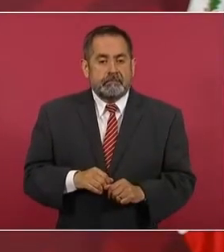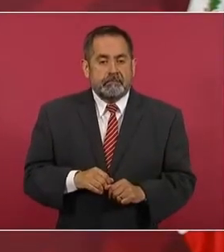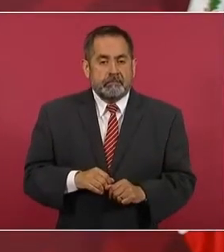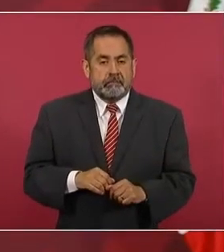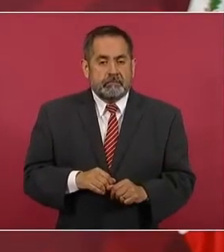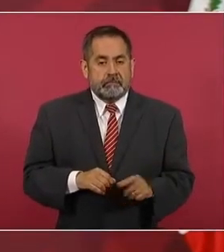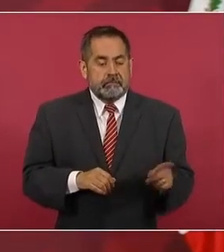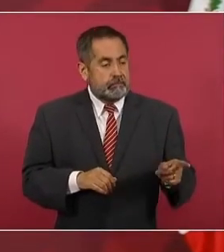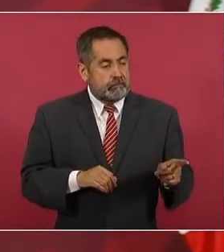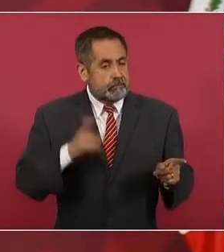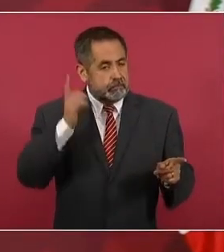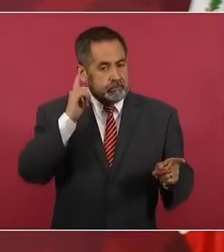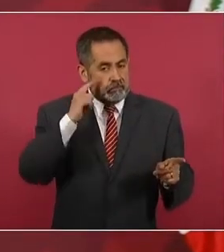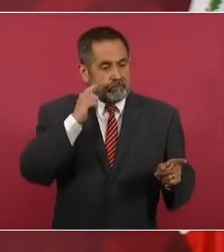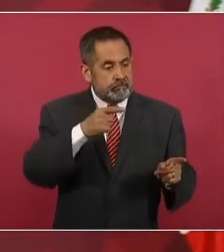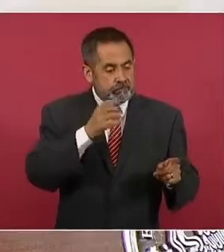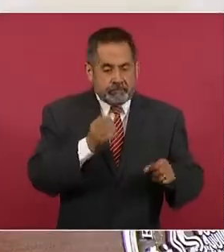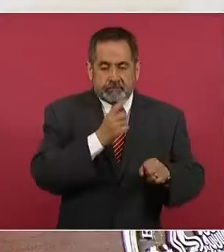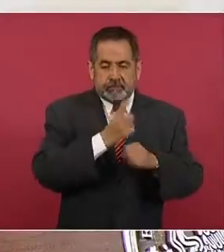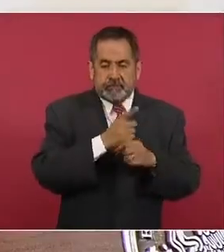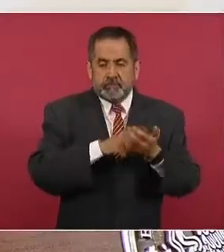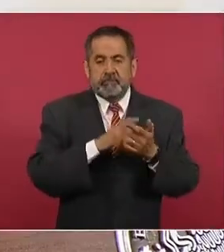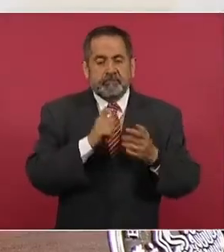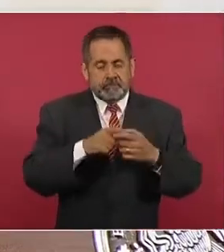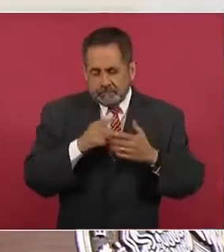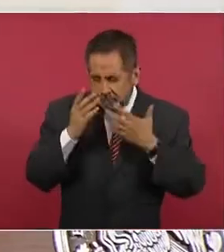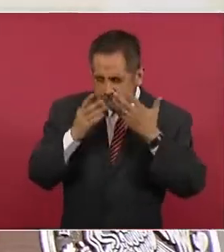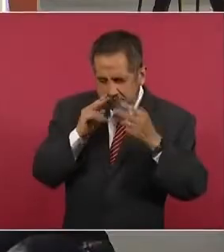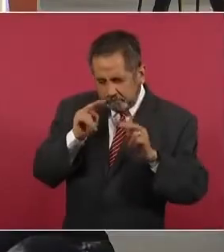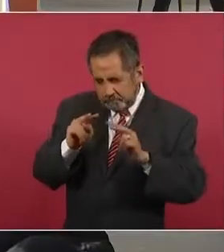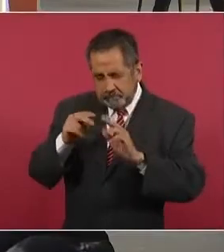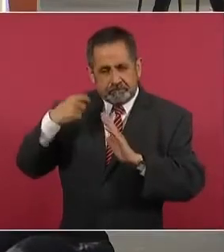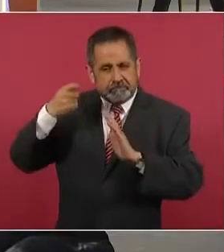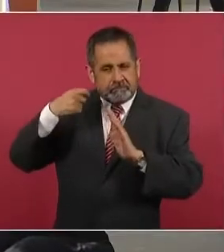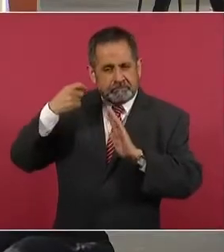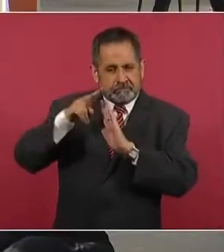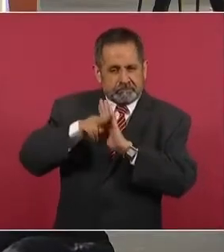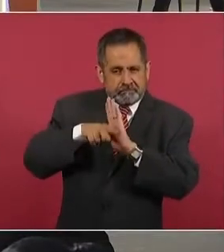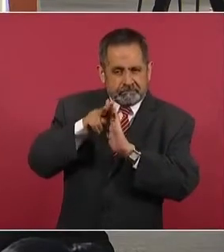tenga oportunidad de revisar el video